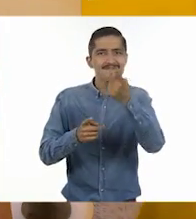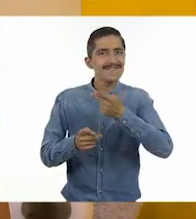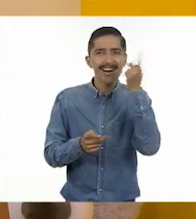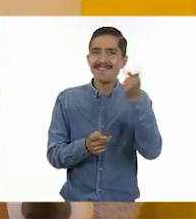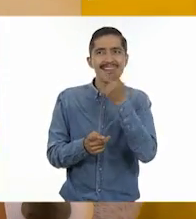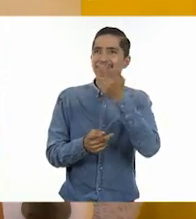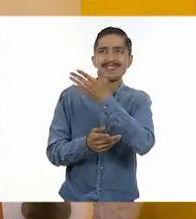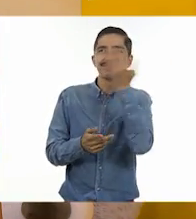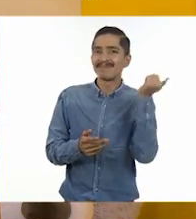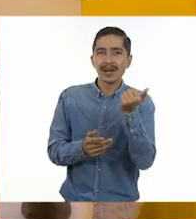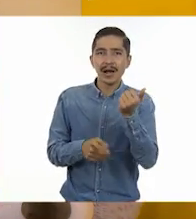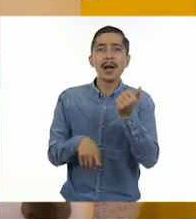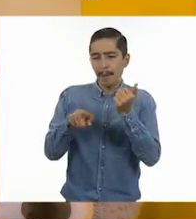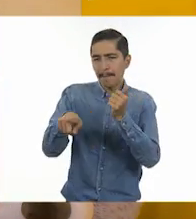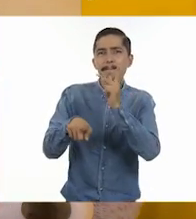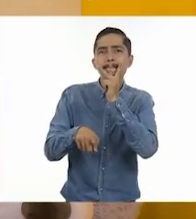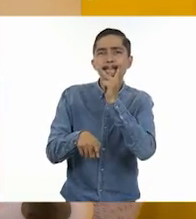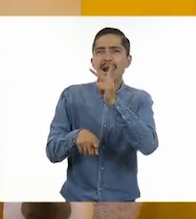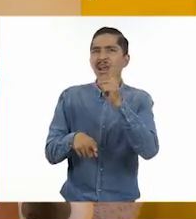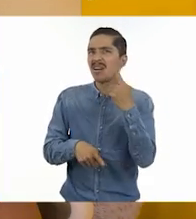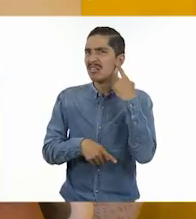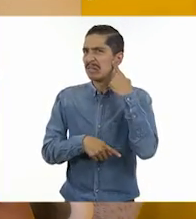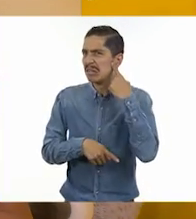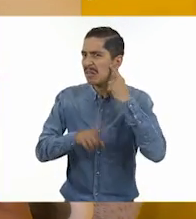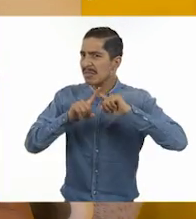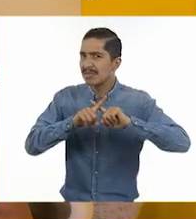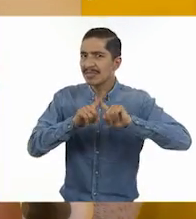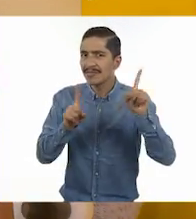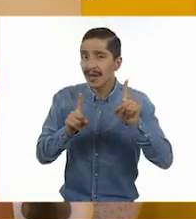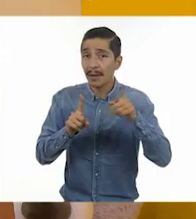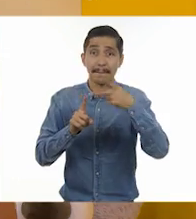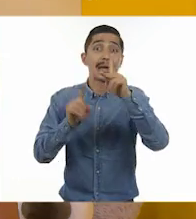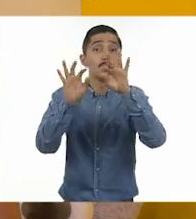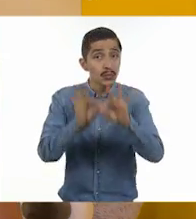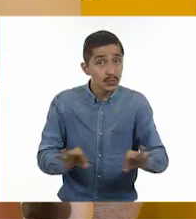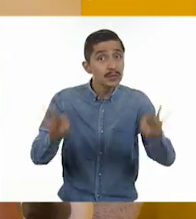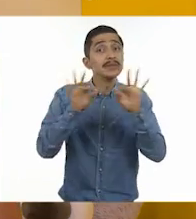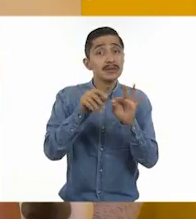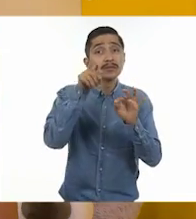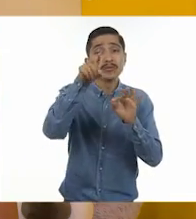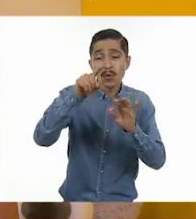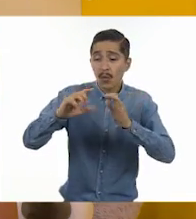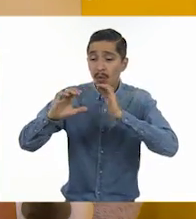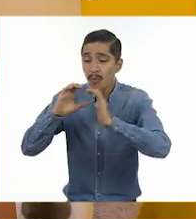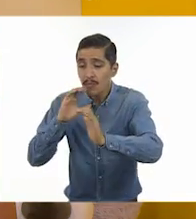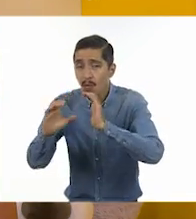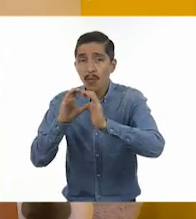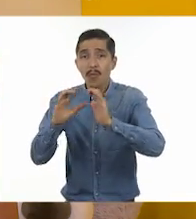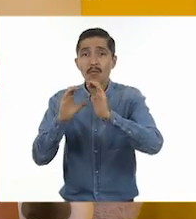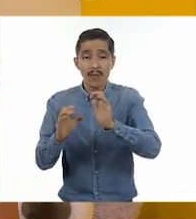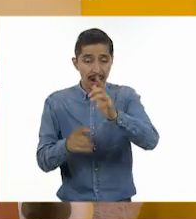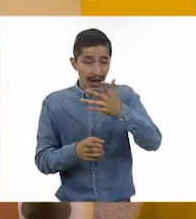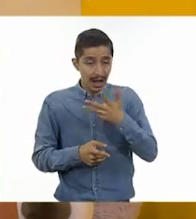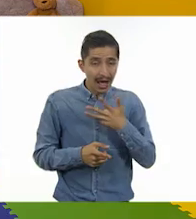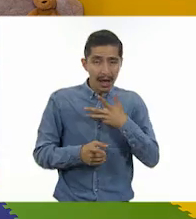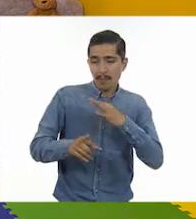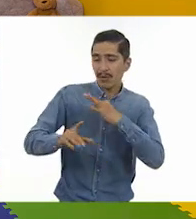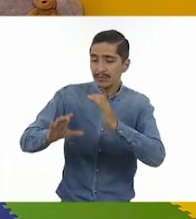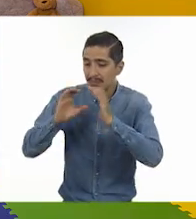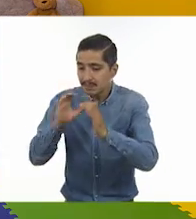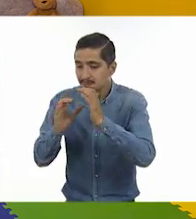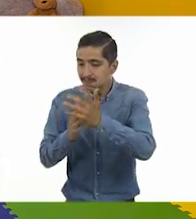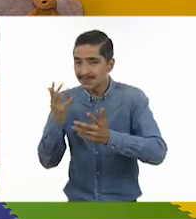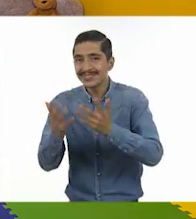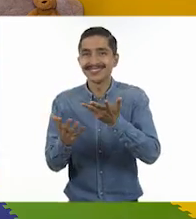Sí, sus palabras pueden sonar distintas. Lo importante es que intenten comunicarse con los recursos que hasta ahora tienen.